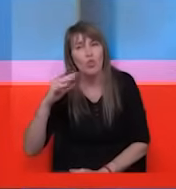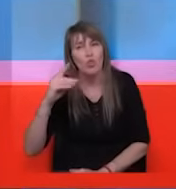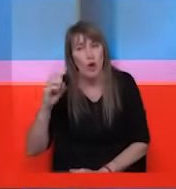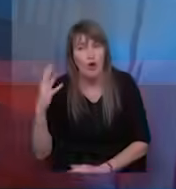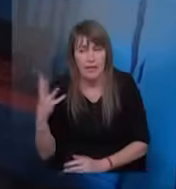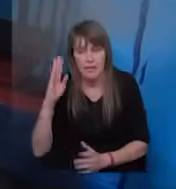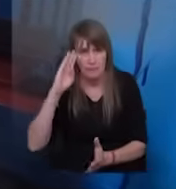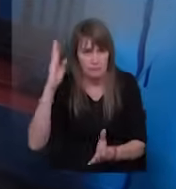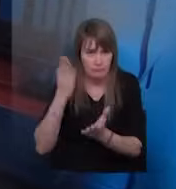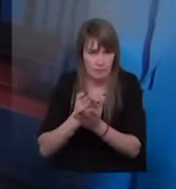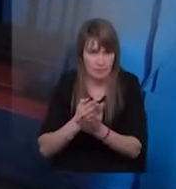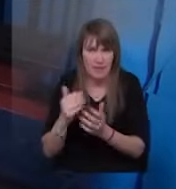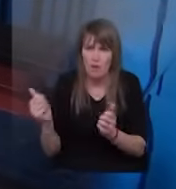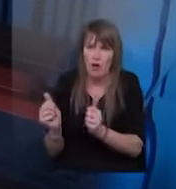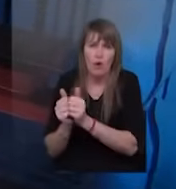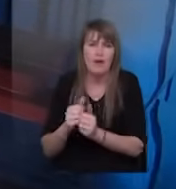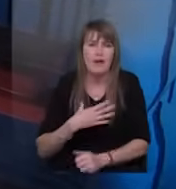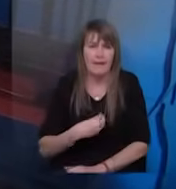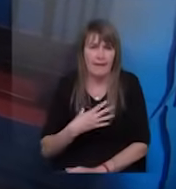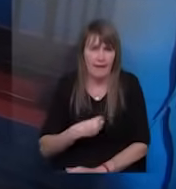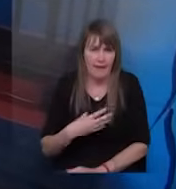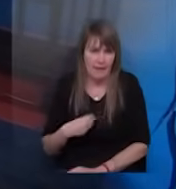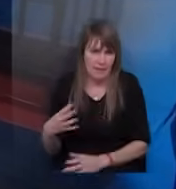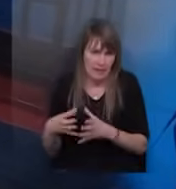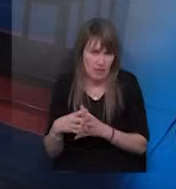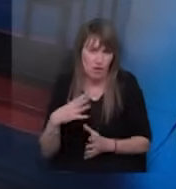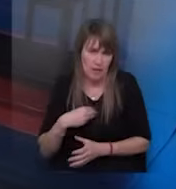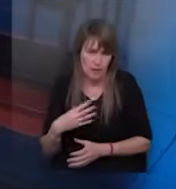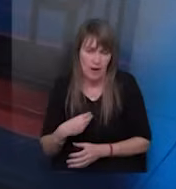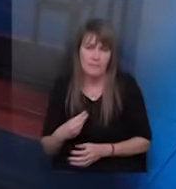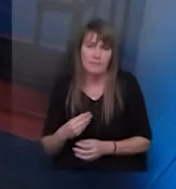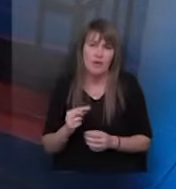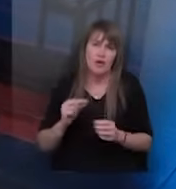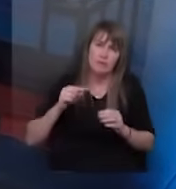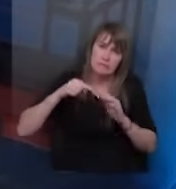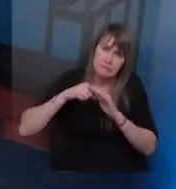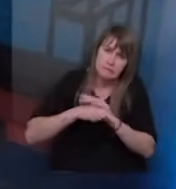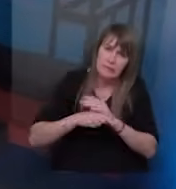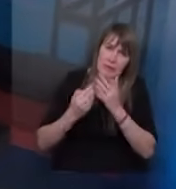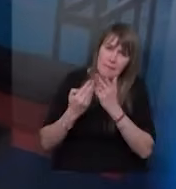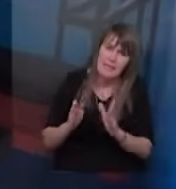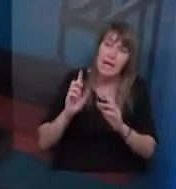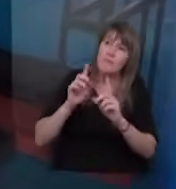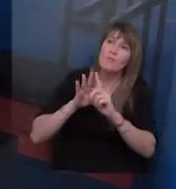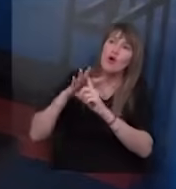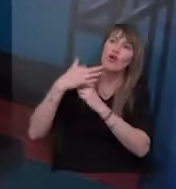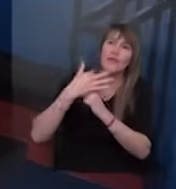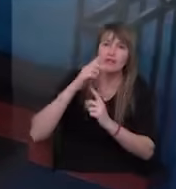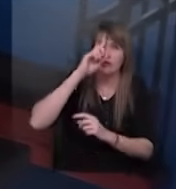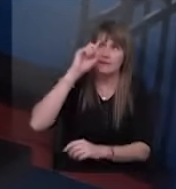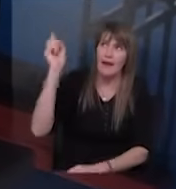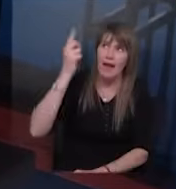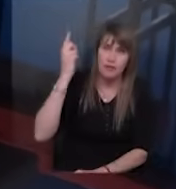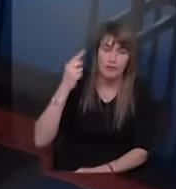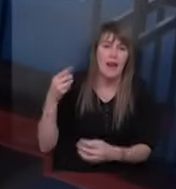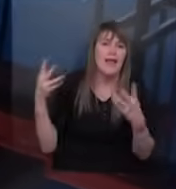candidato después por el herrerismo, por el Partido Nacional. O sea, hay rispideces cada vez más profundas. Y un contexto internacional también. La Guerra